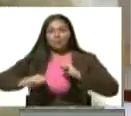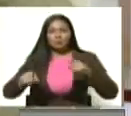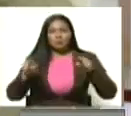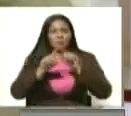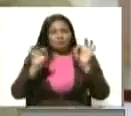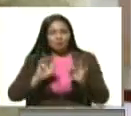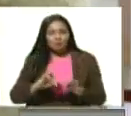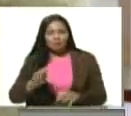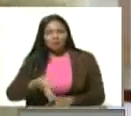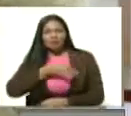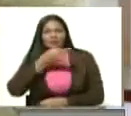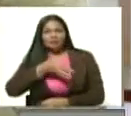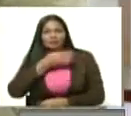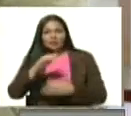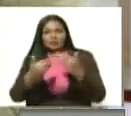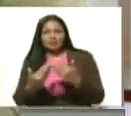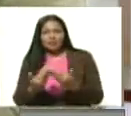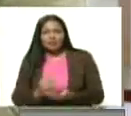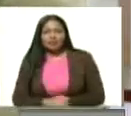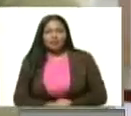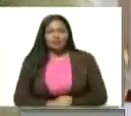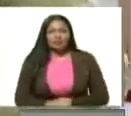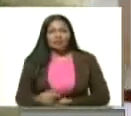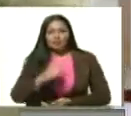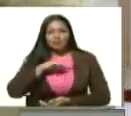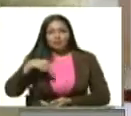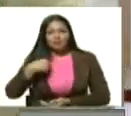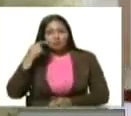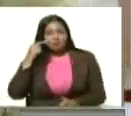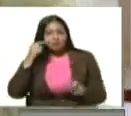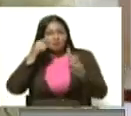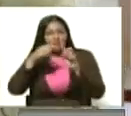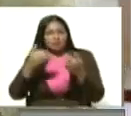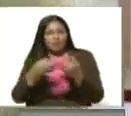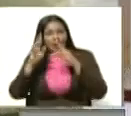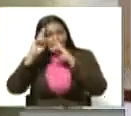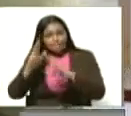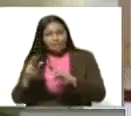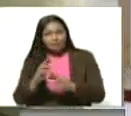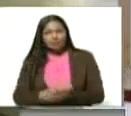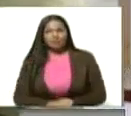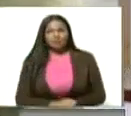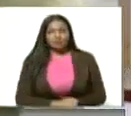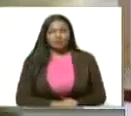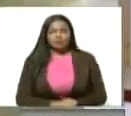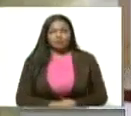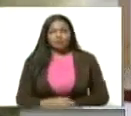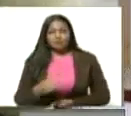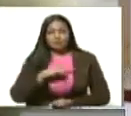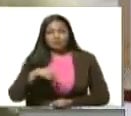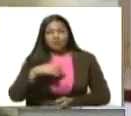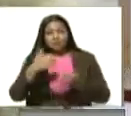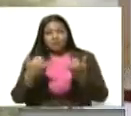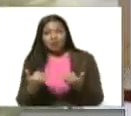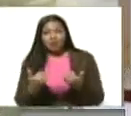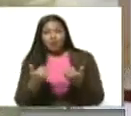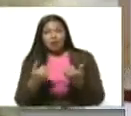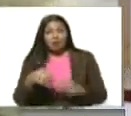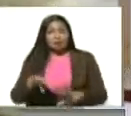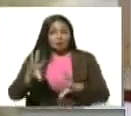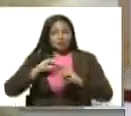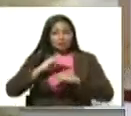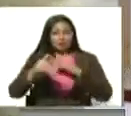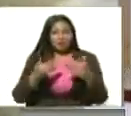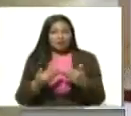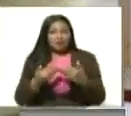la sociedad, lo primero que debemos proyectar es el respeto a nosotros y a nosotros mismos, la autoaceptación desde